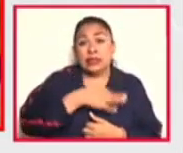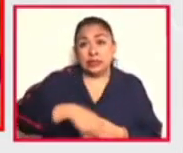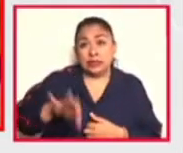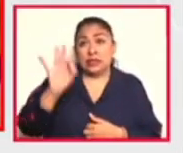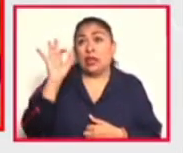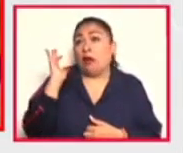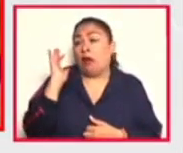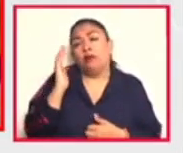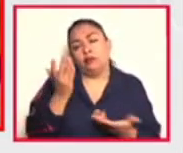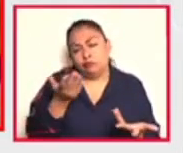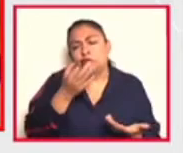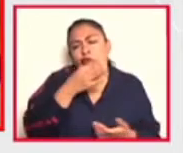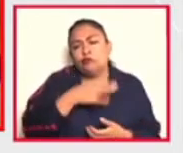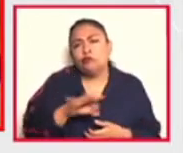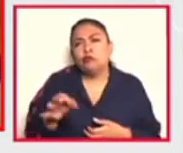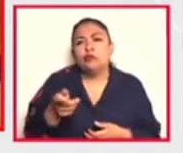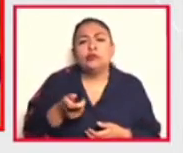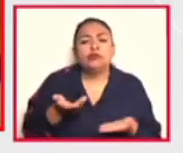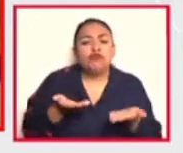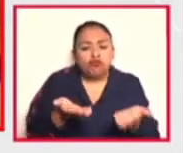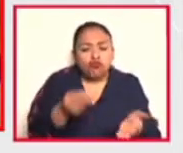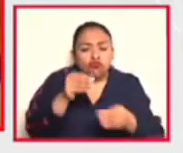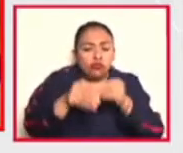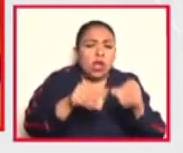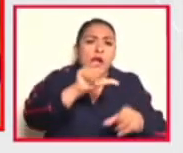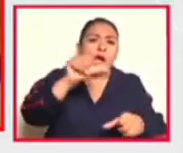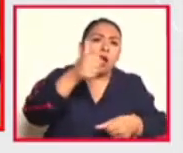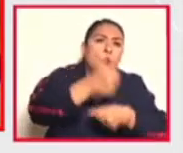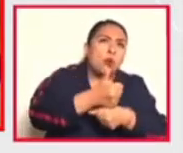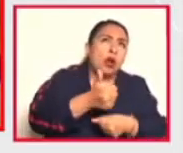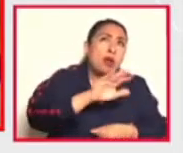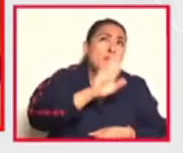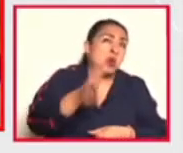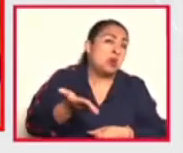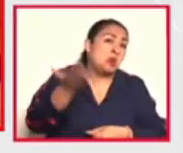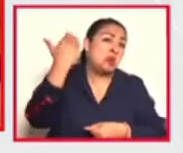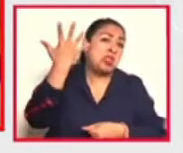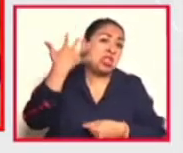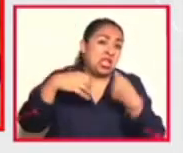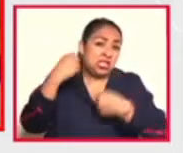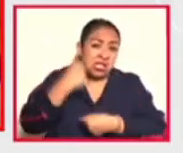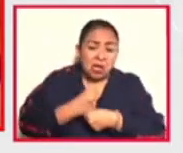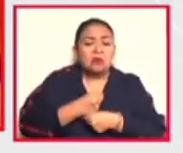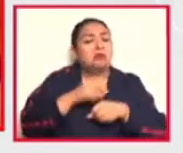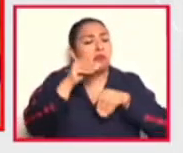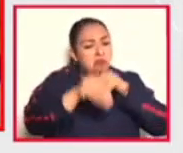celebra, se le pone su altar a la abuelita que murió hace 10 años, pero en el